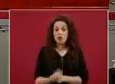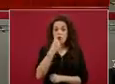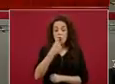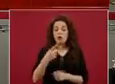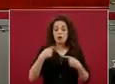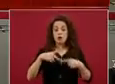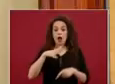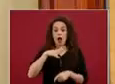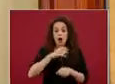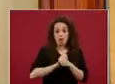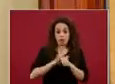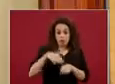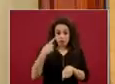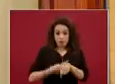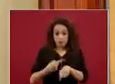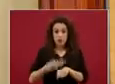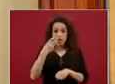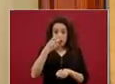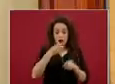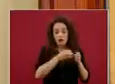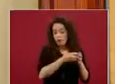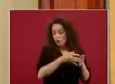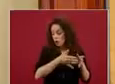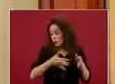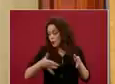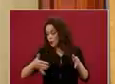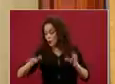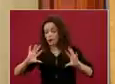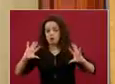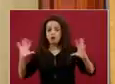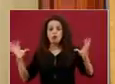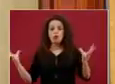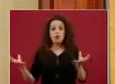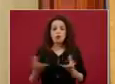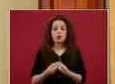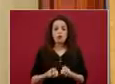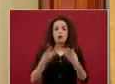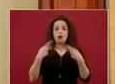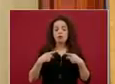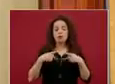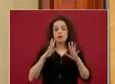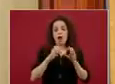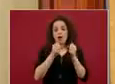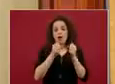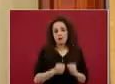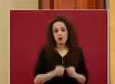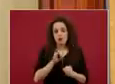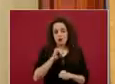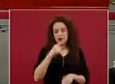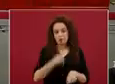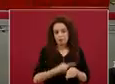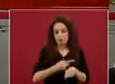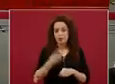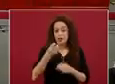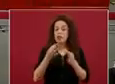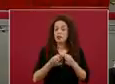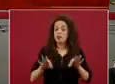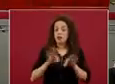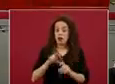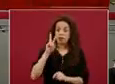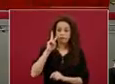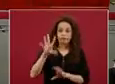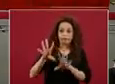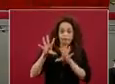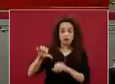pues han estado acumulando en función de la cantidad de personas confirmadas. Importante resaltar que también al corte de